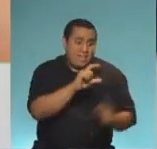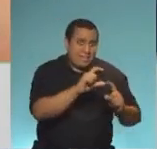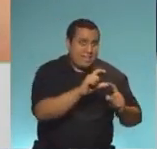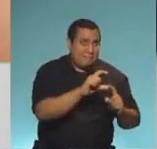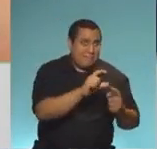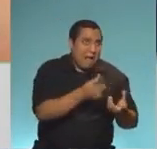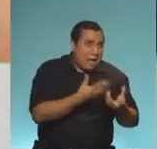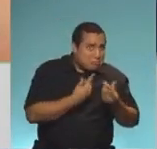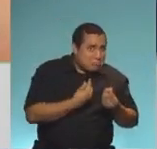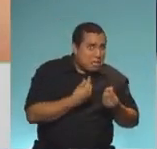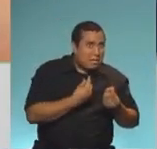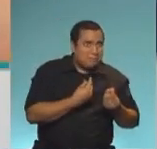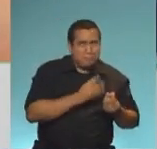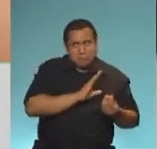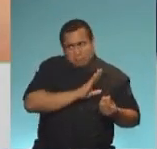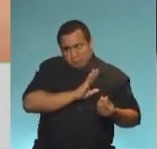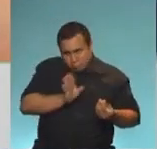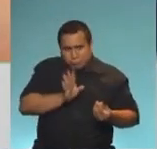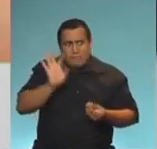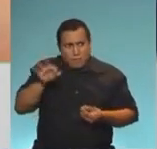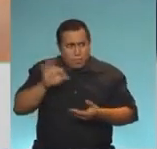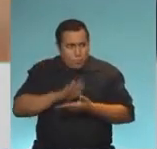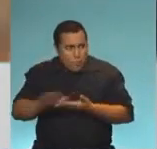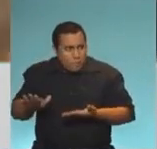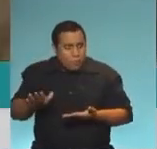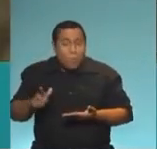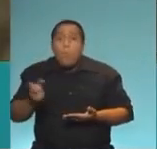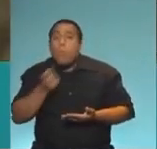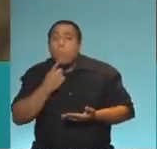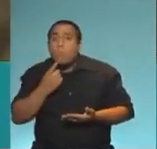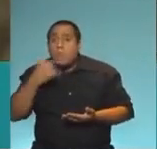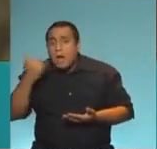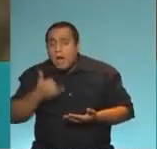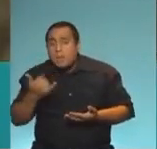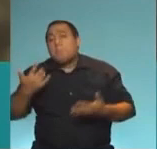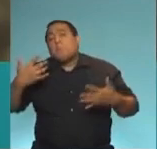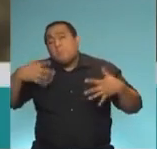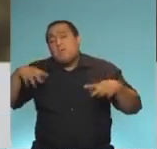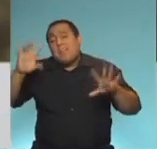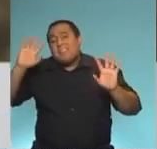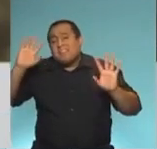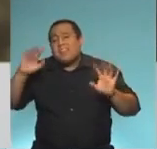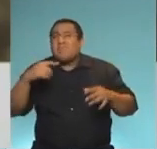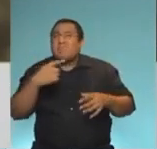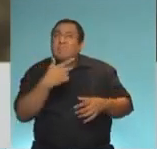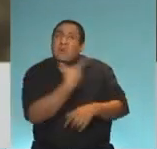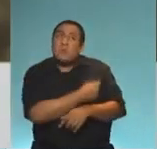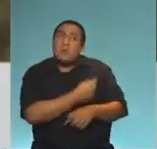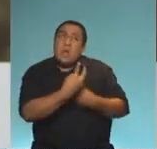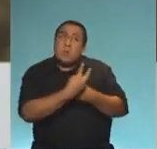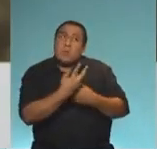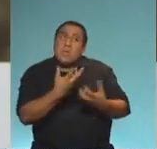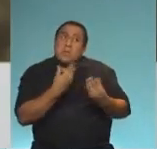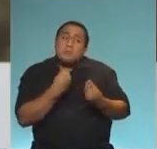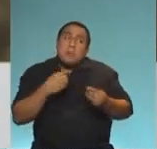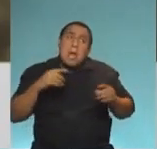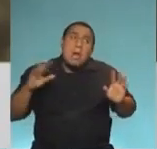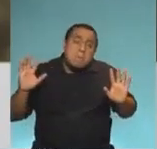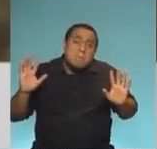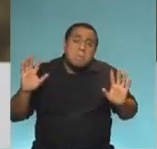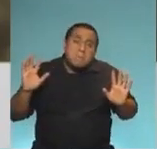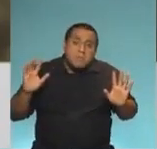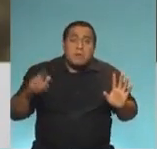van a seguir siendo efectivas? ¿Podemos tener dudas con respecto a su protección? Bueno, cuando nosotros secuenciamos